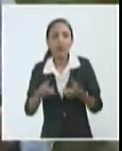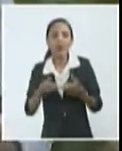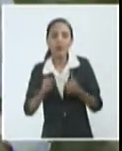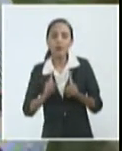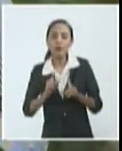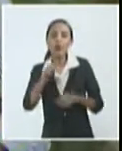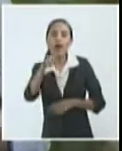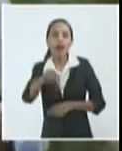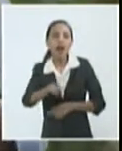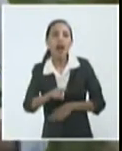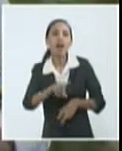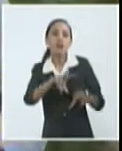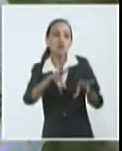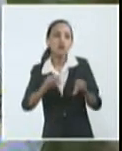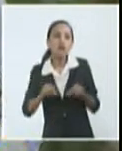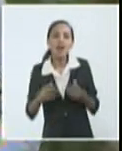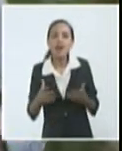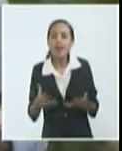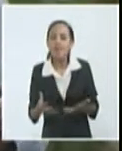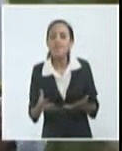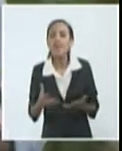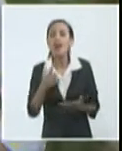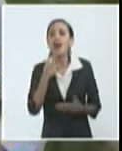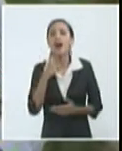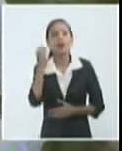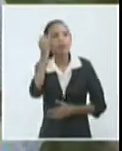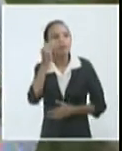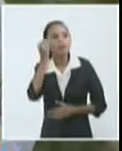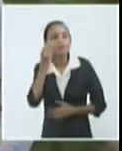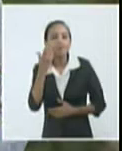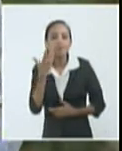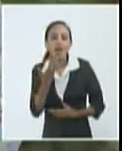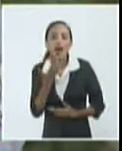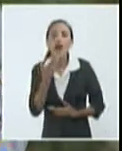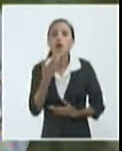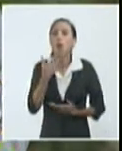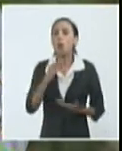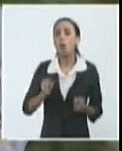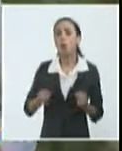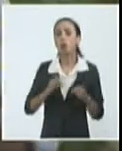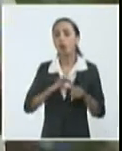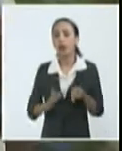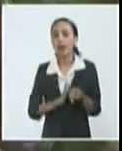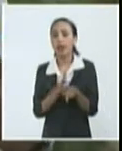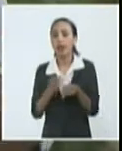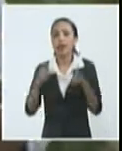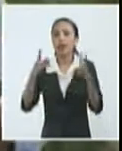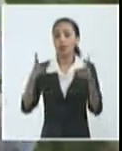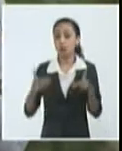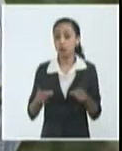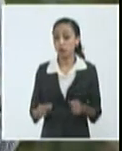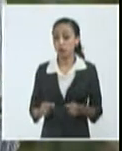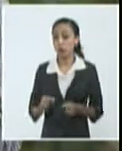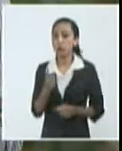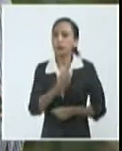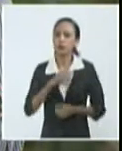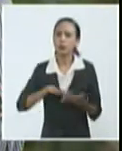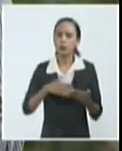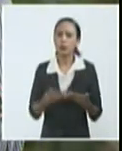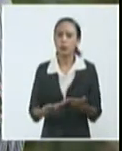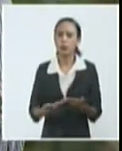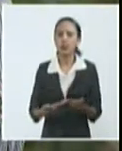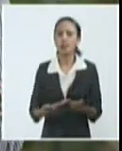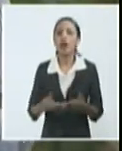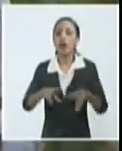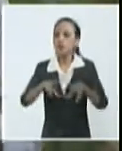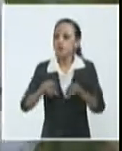aparecen nuevas luces, aparecen nuevas perspectivas, se hacen balances y análisis de los resultados que van teniendo y nos proponemos nuevos